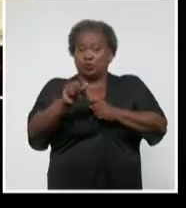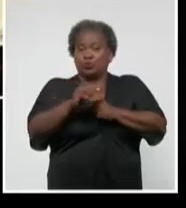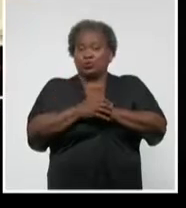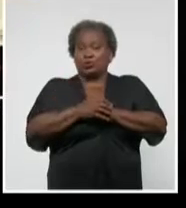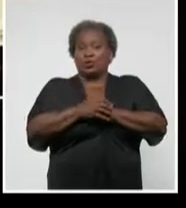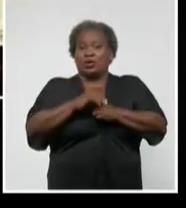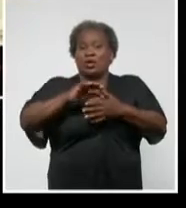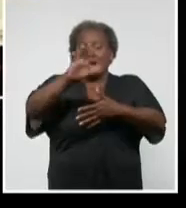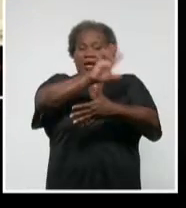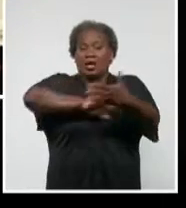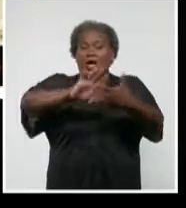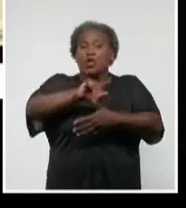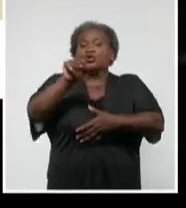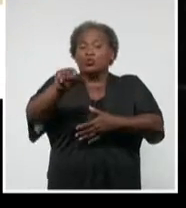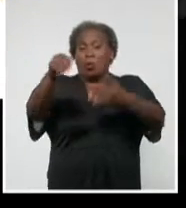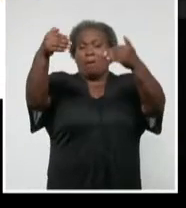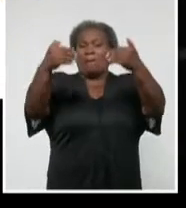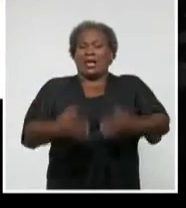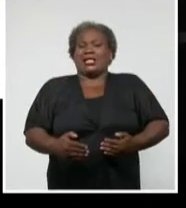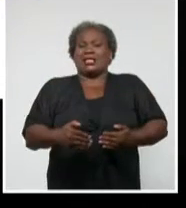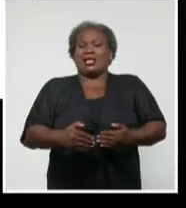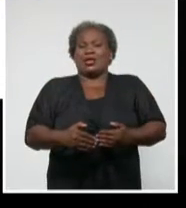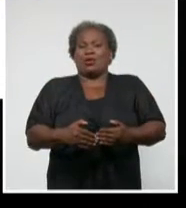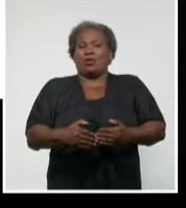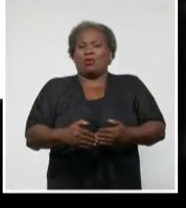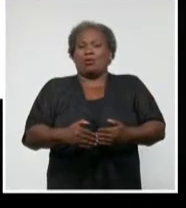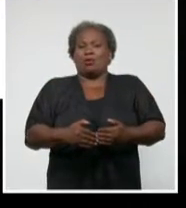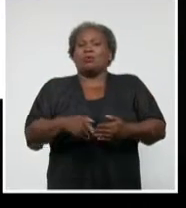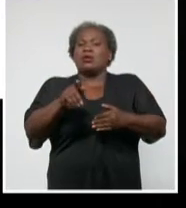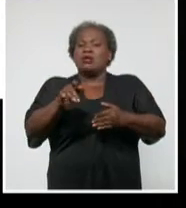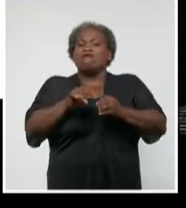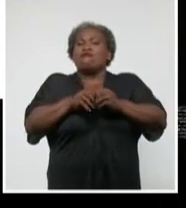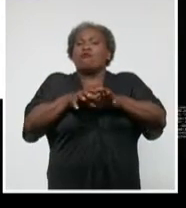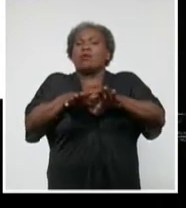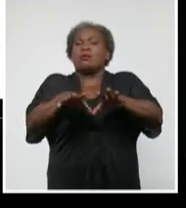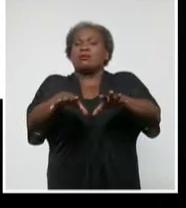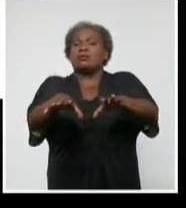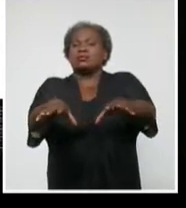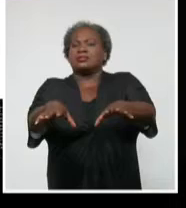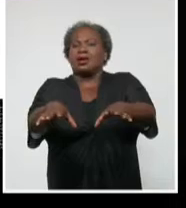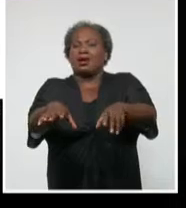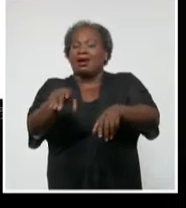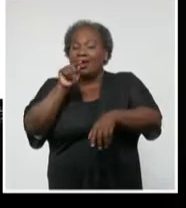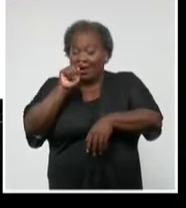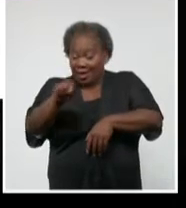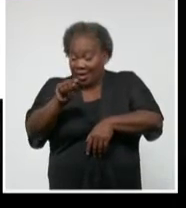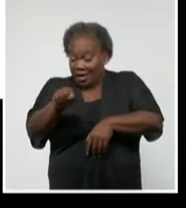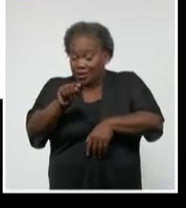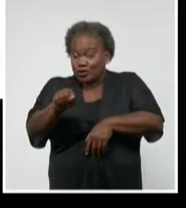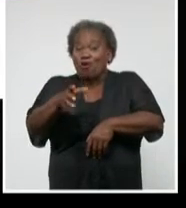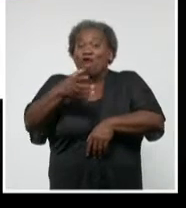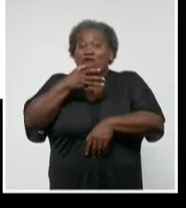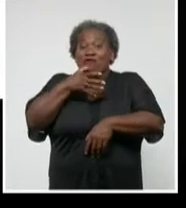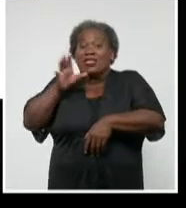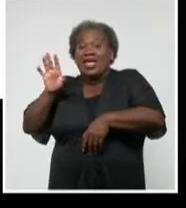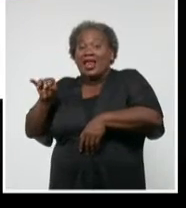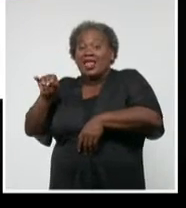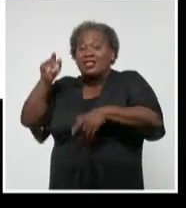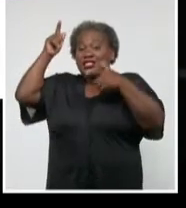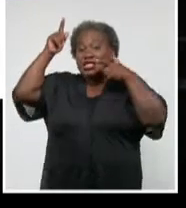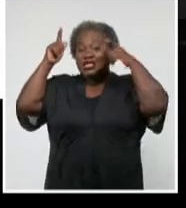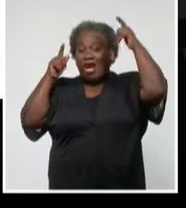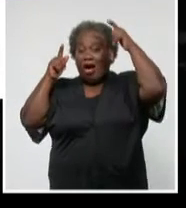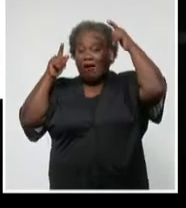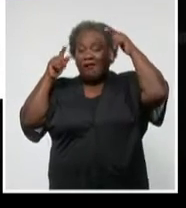tienes prestigio y creciente influencia. Es en eso lo que yo pienso, que